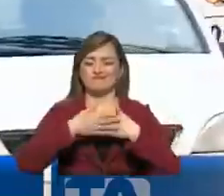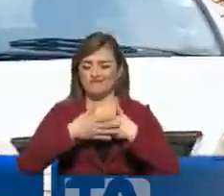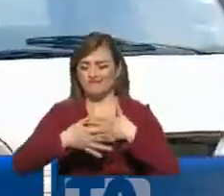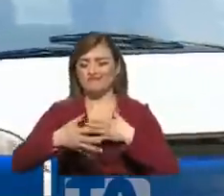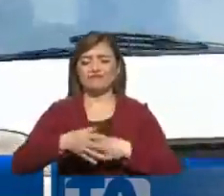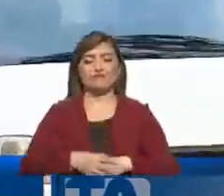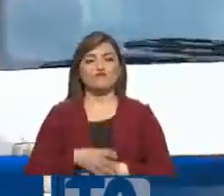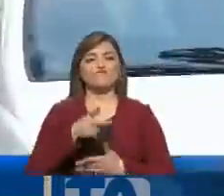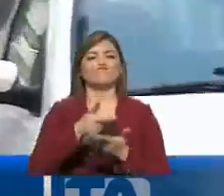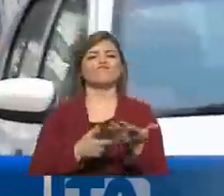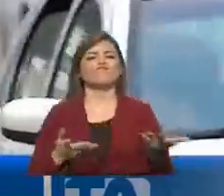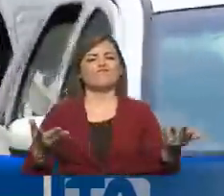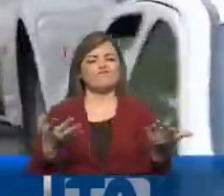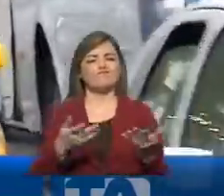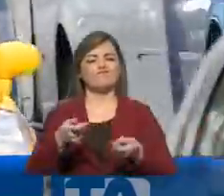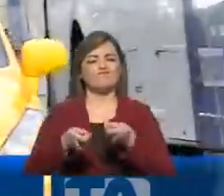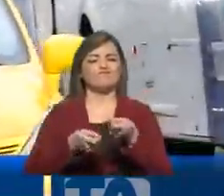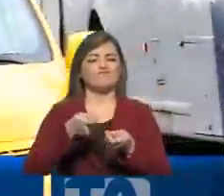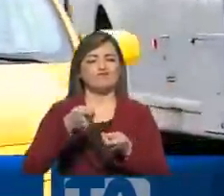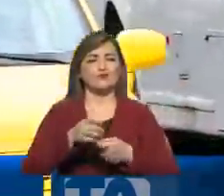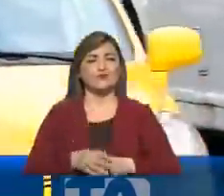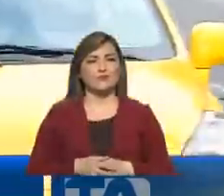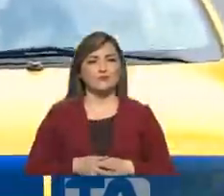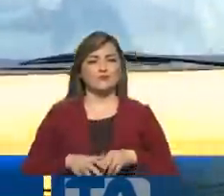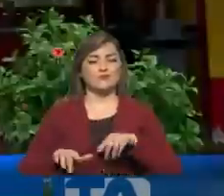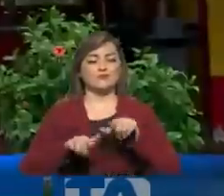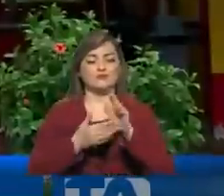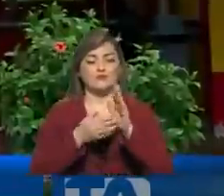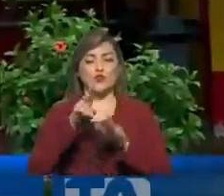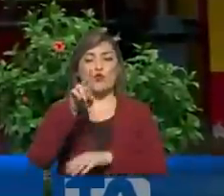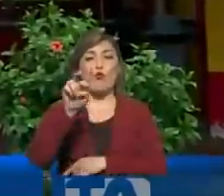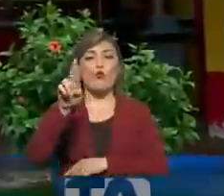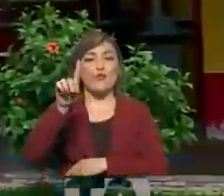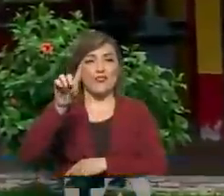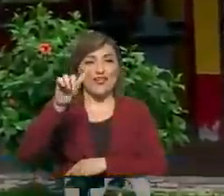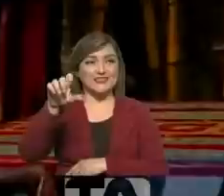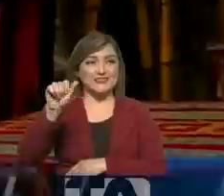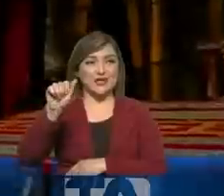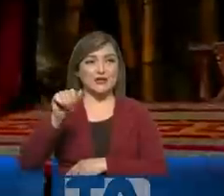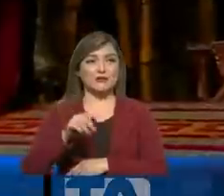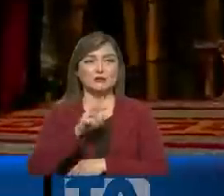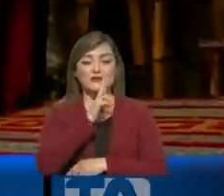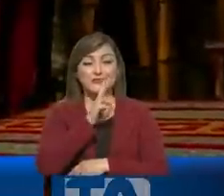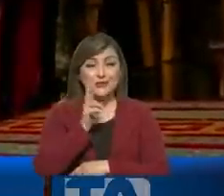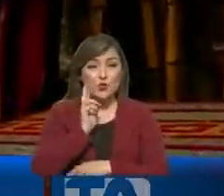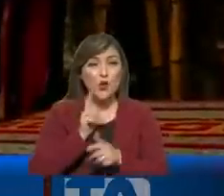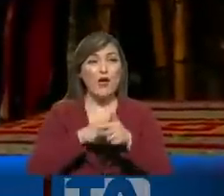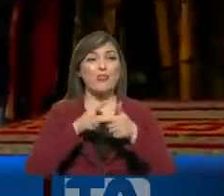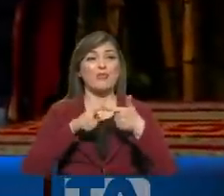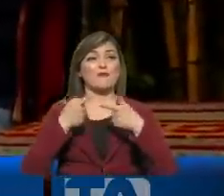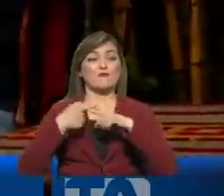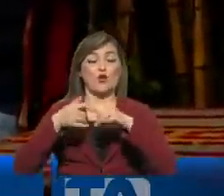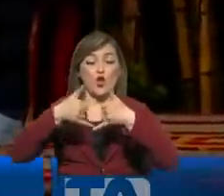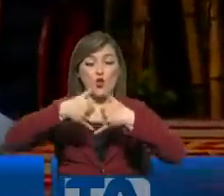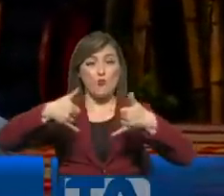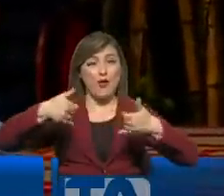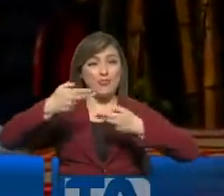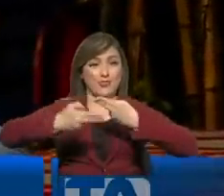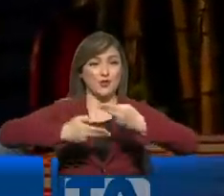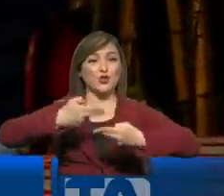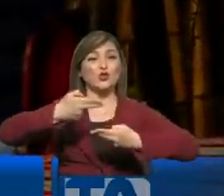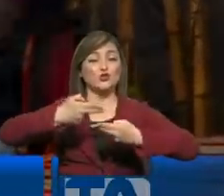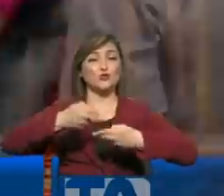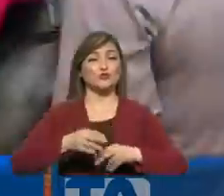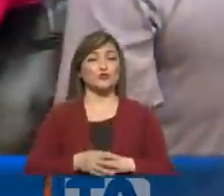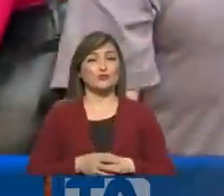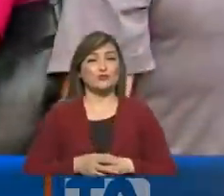¿Qué pasó en cuanto al comercio? En sectores como Urdesa se pudo observar en restaurantes y demás locales comerciales